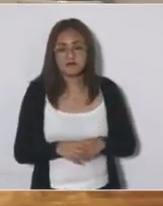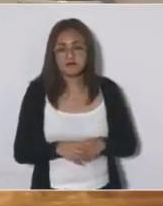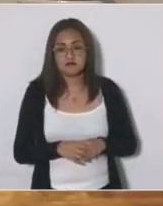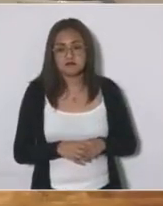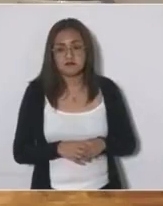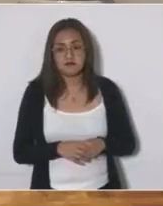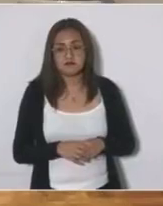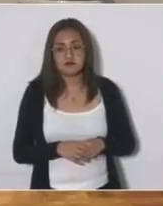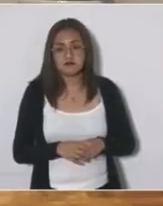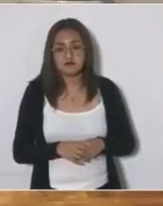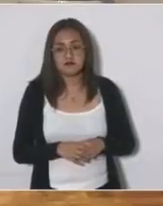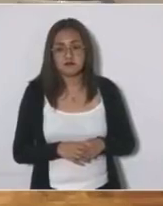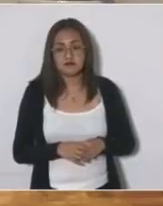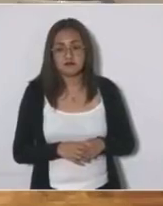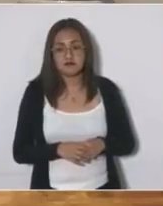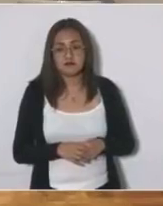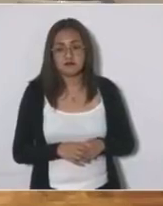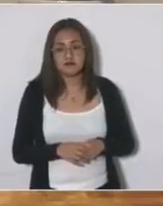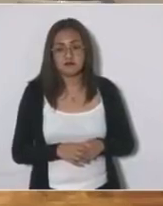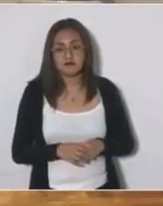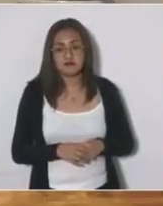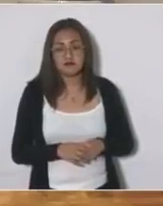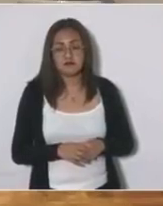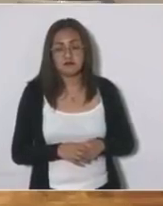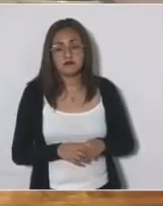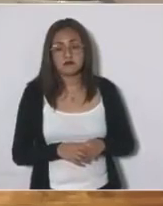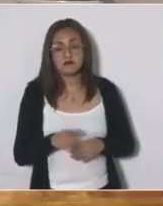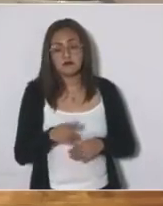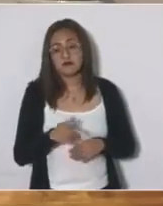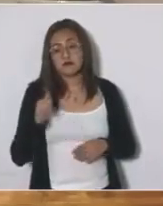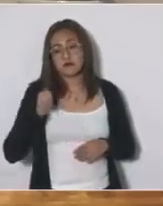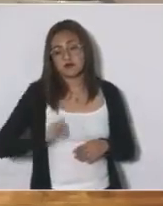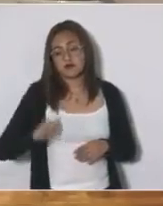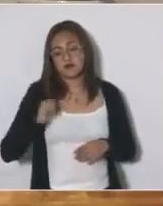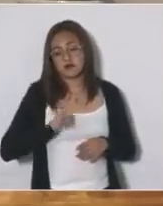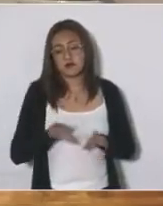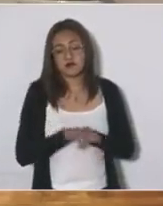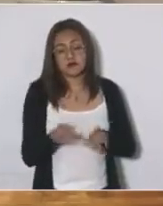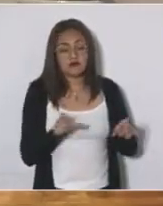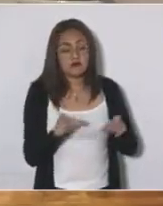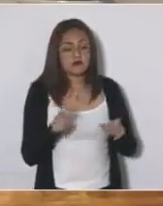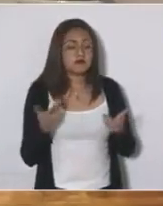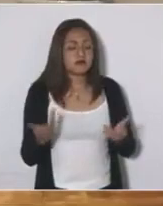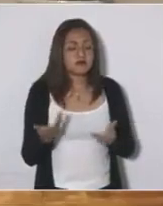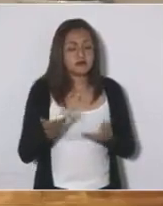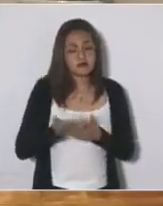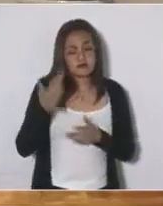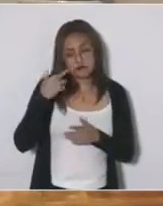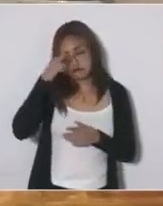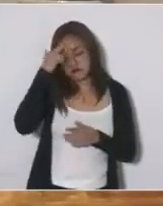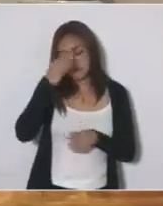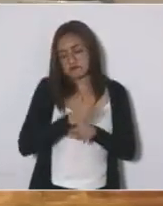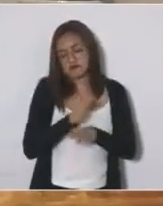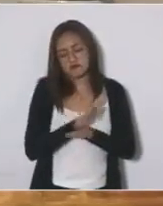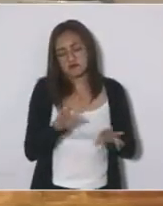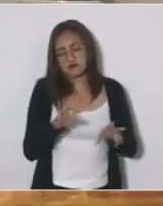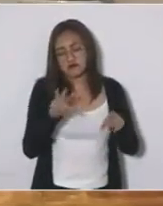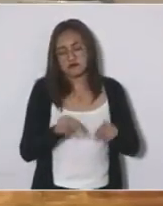posible eso es una práctica muy vieja del conservadurismo